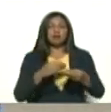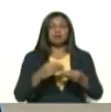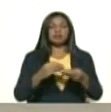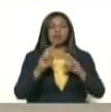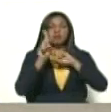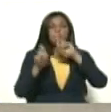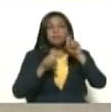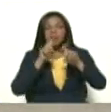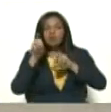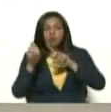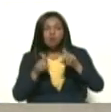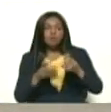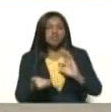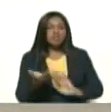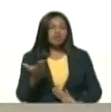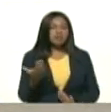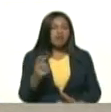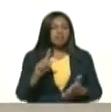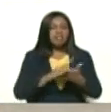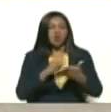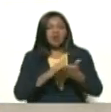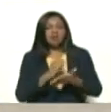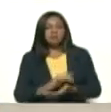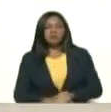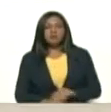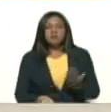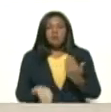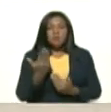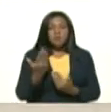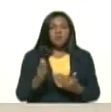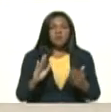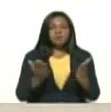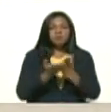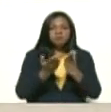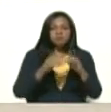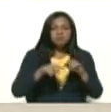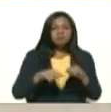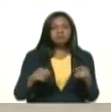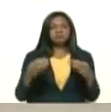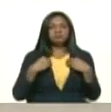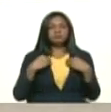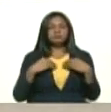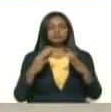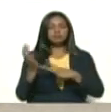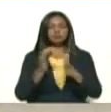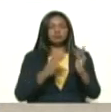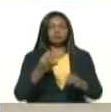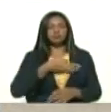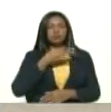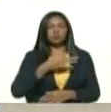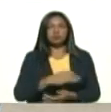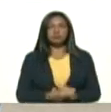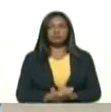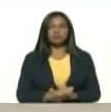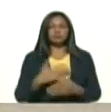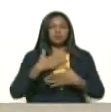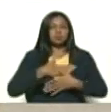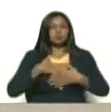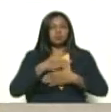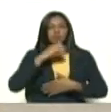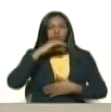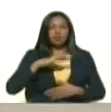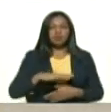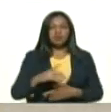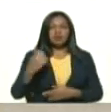preguntas clave. Es muy importante estudiar la vida de nuestro Señor Jesucristo, las condiciones históricas de